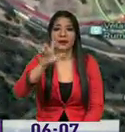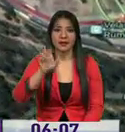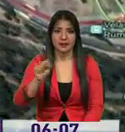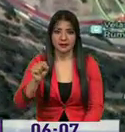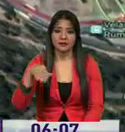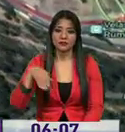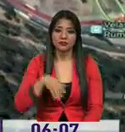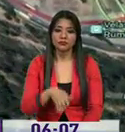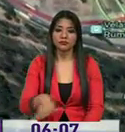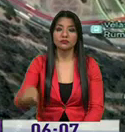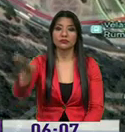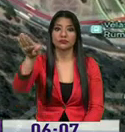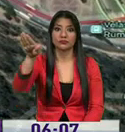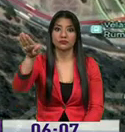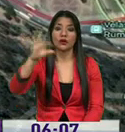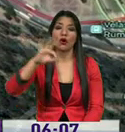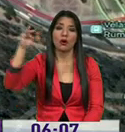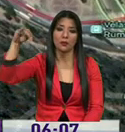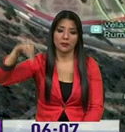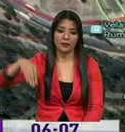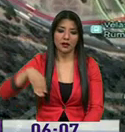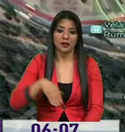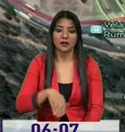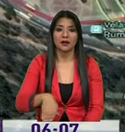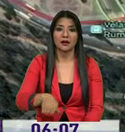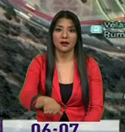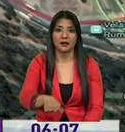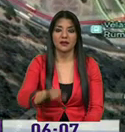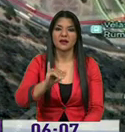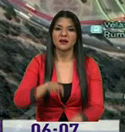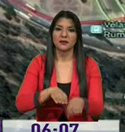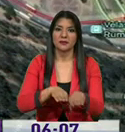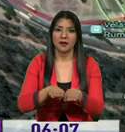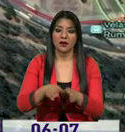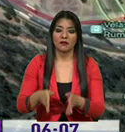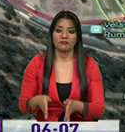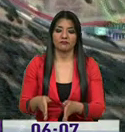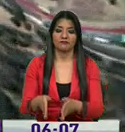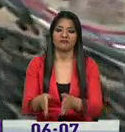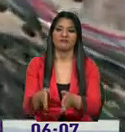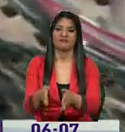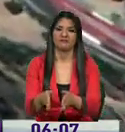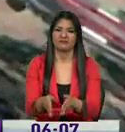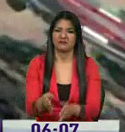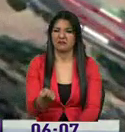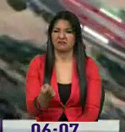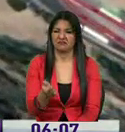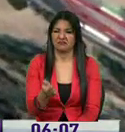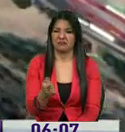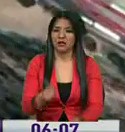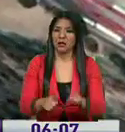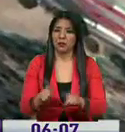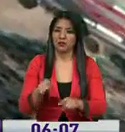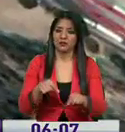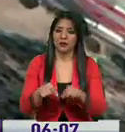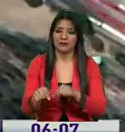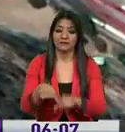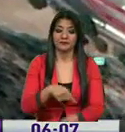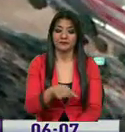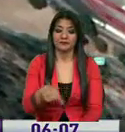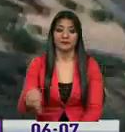bajada y la subida al Valle de los Chillos por la avenida José María Velasco Ibarra. Hay algún pico de tráfico. Igualmente el Trébol